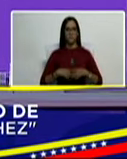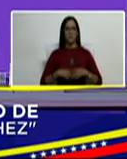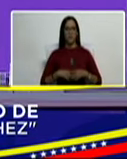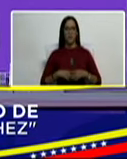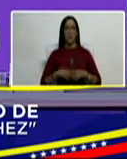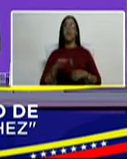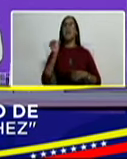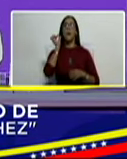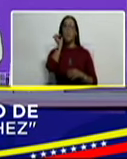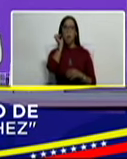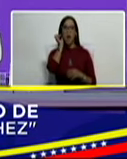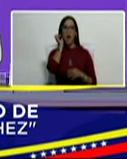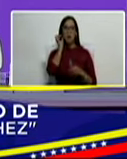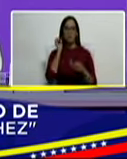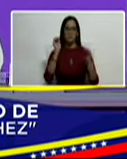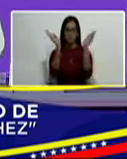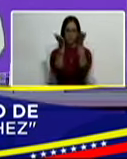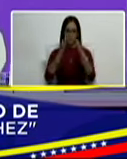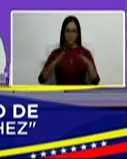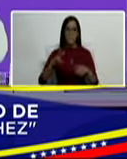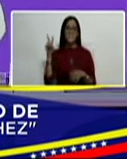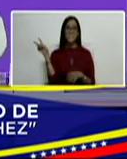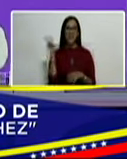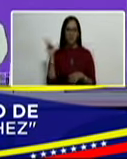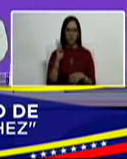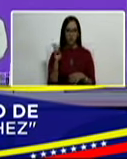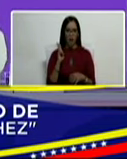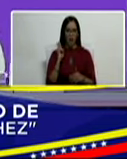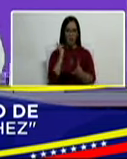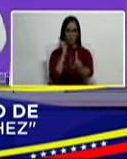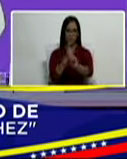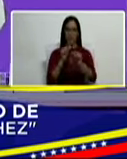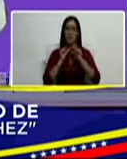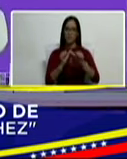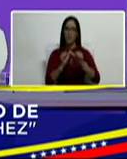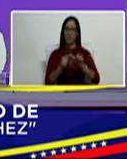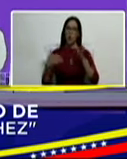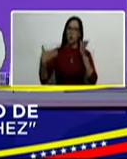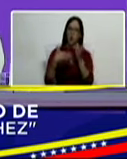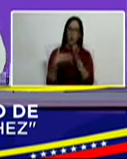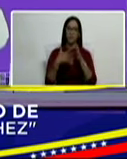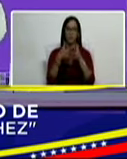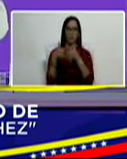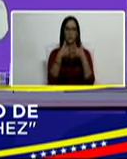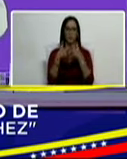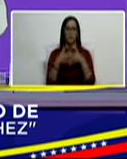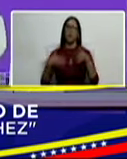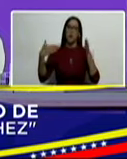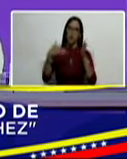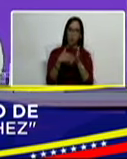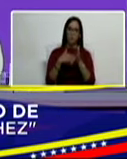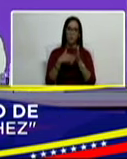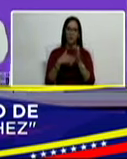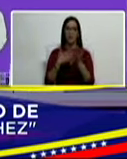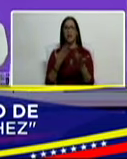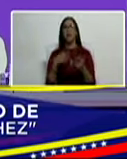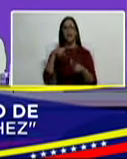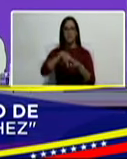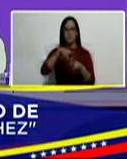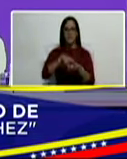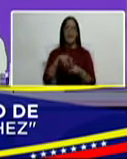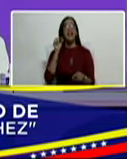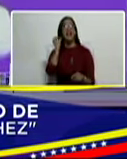La mujer venezolana es reto permanente contra el imperialismo, contra la desigualdad. La